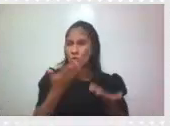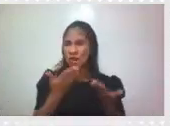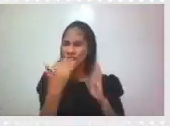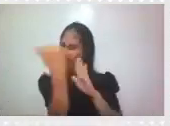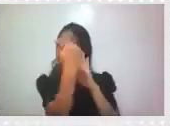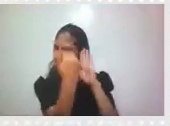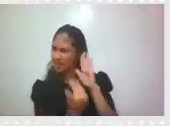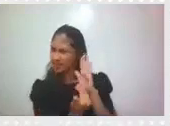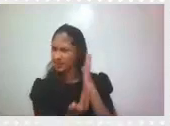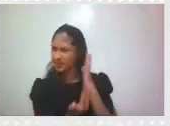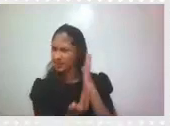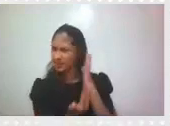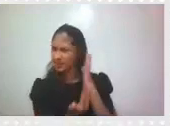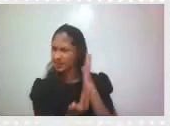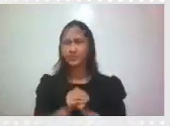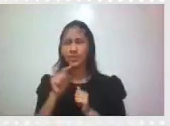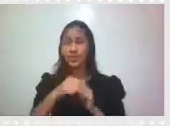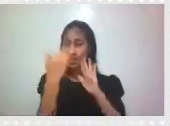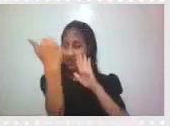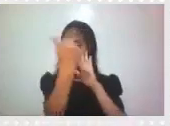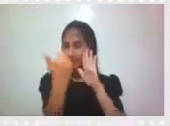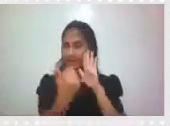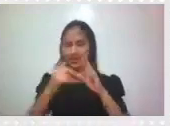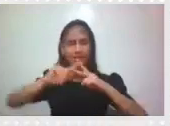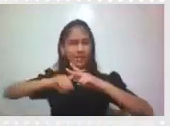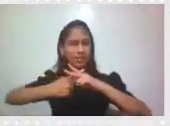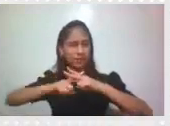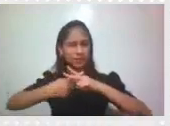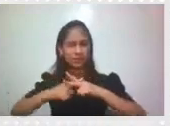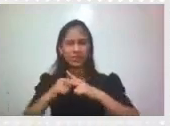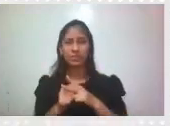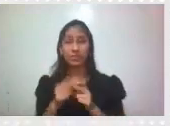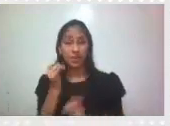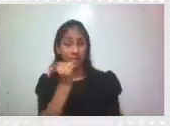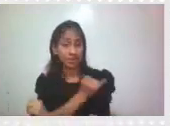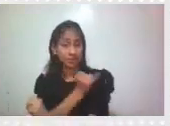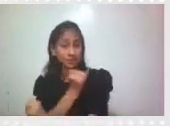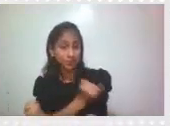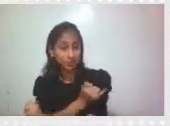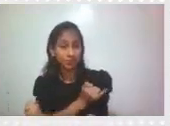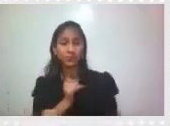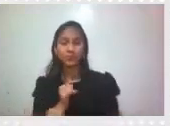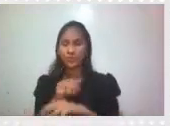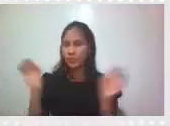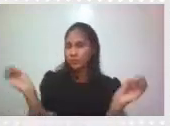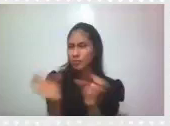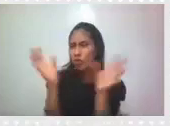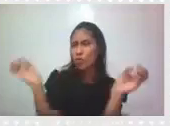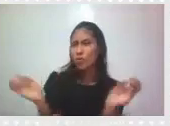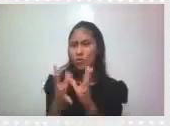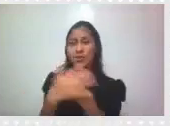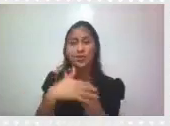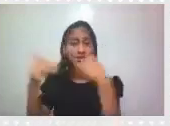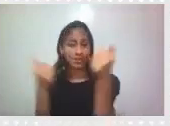agenda? Esta agenda es una iniciativa institucional promovida por el SENACE para